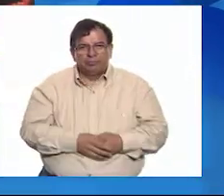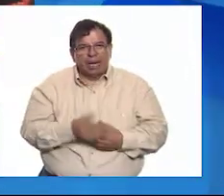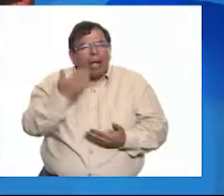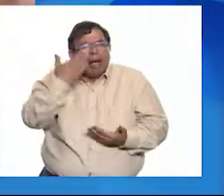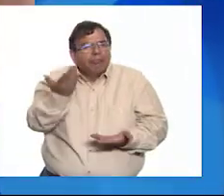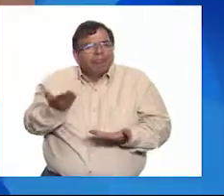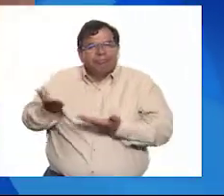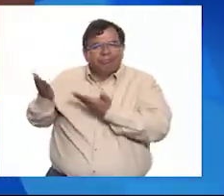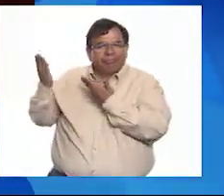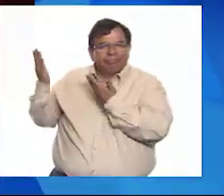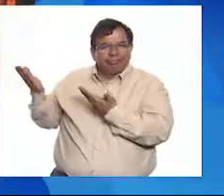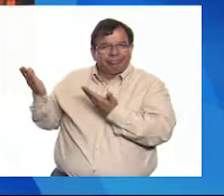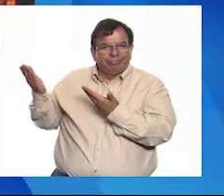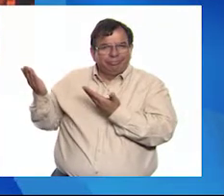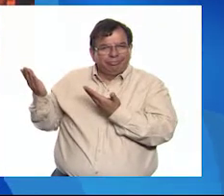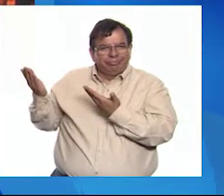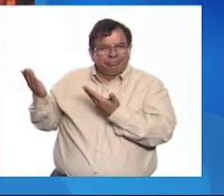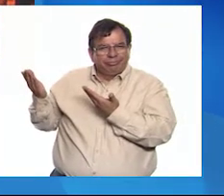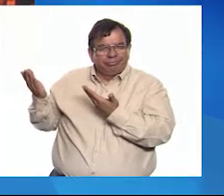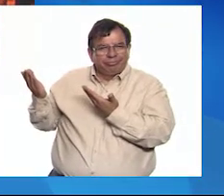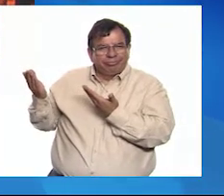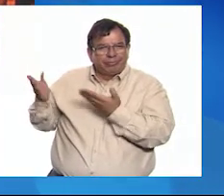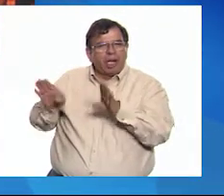a ver cómo queda nuestra producción.